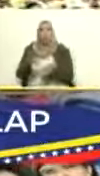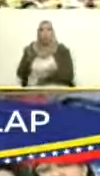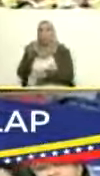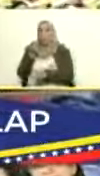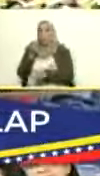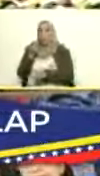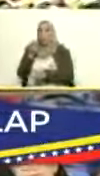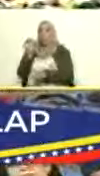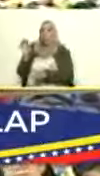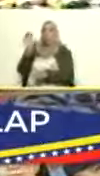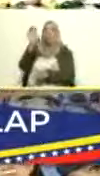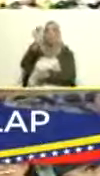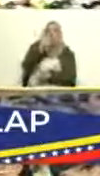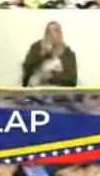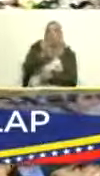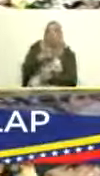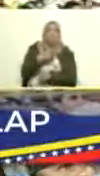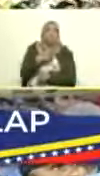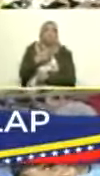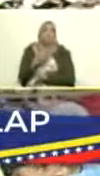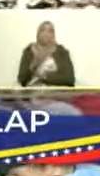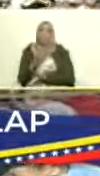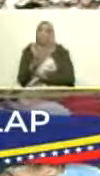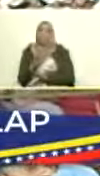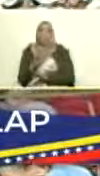en el exterior para los CLAP.